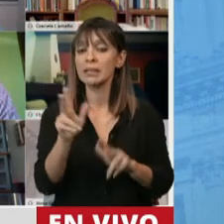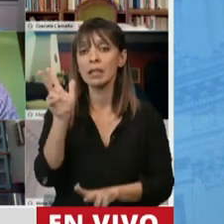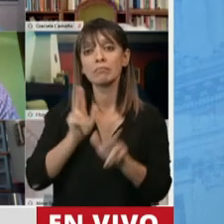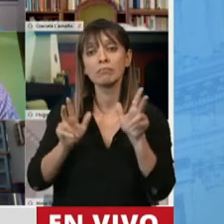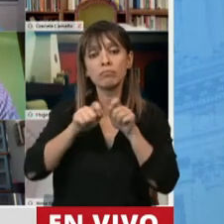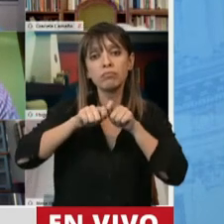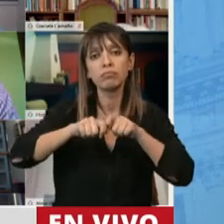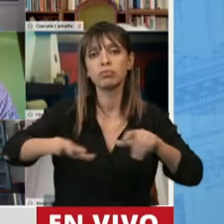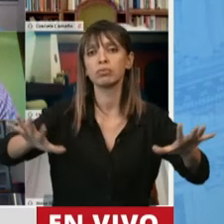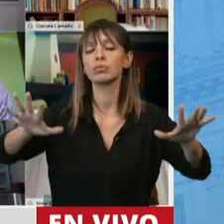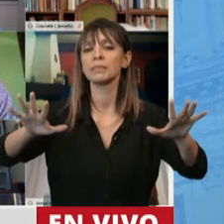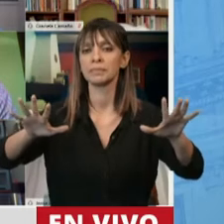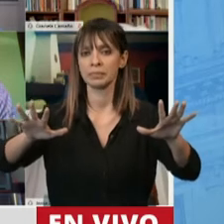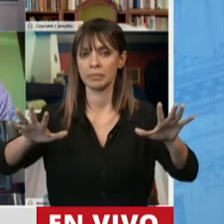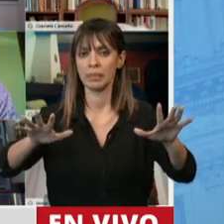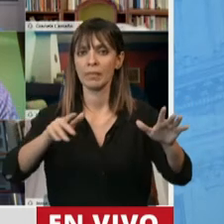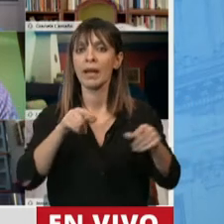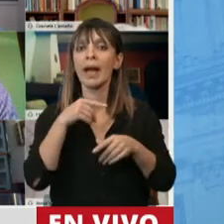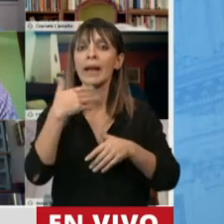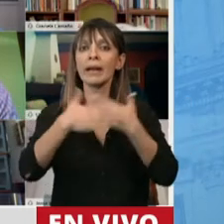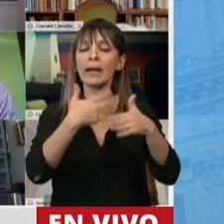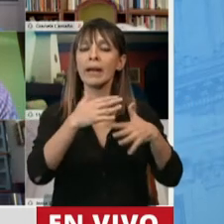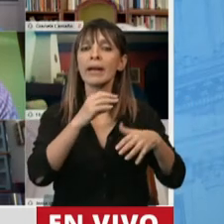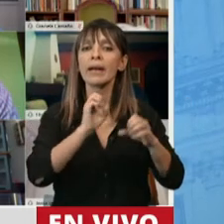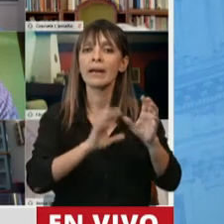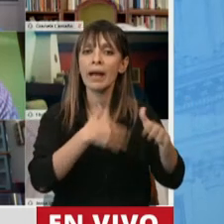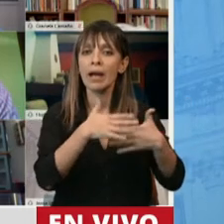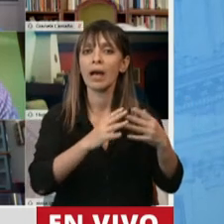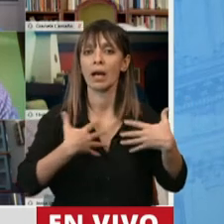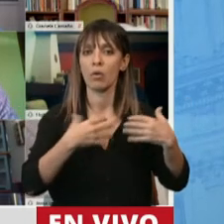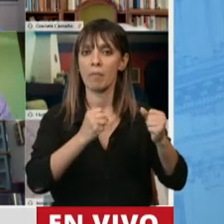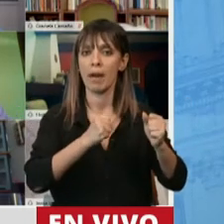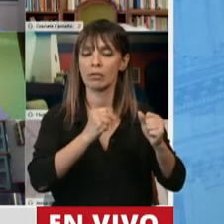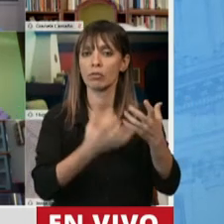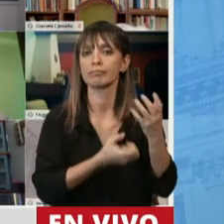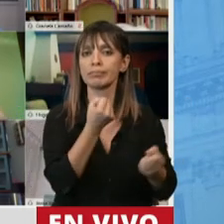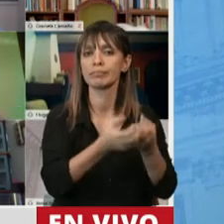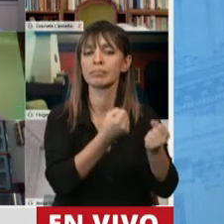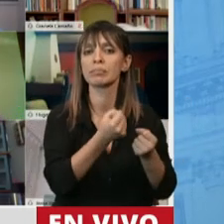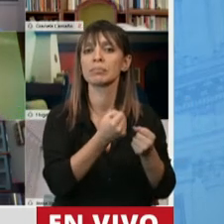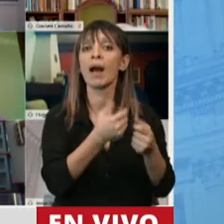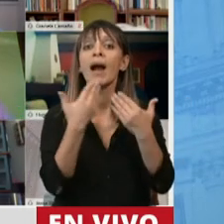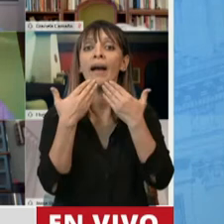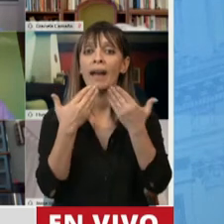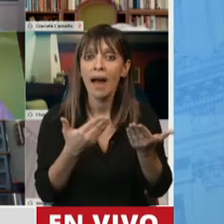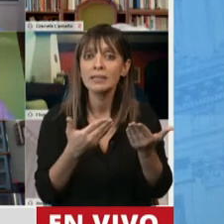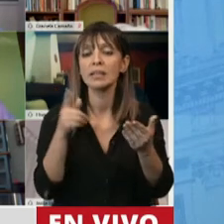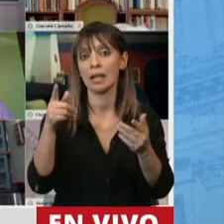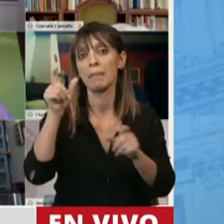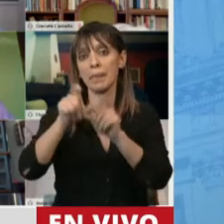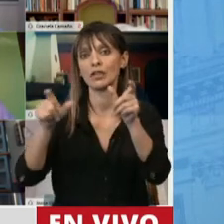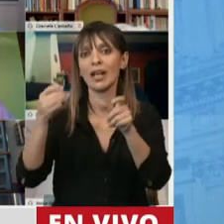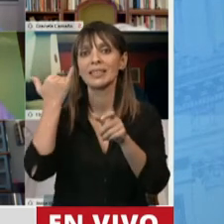trascendió, la recuperación de esta persona había obedecido un tratamiento con plasma de personas recuperadas